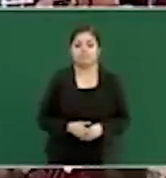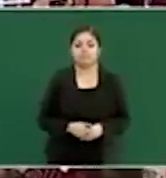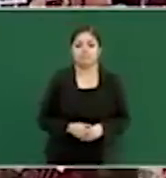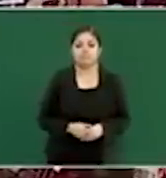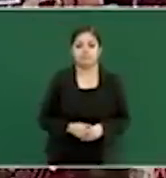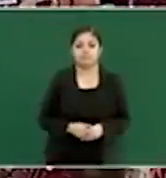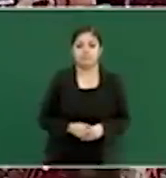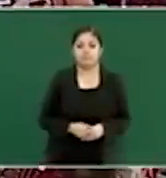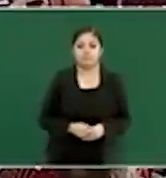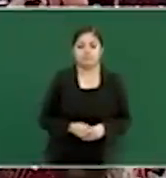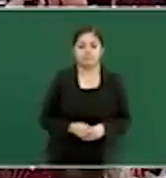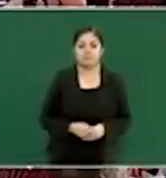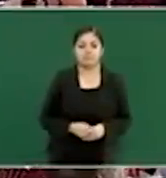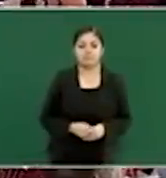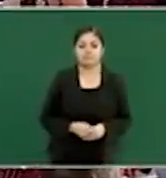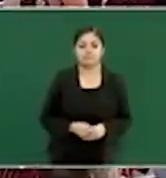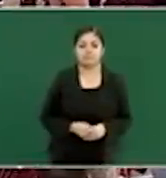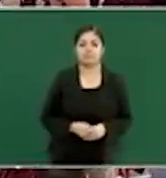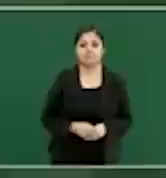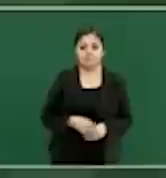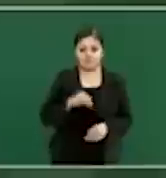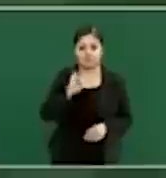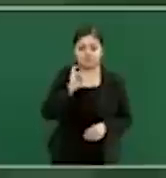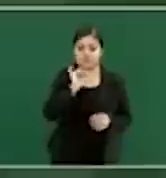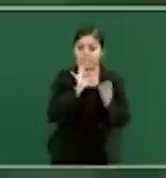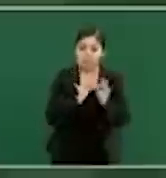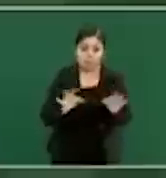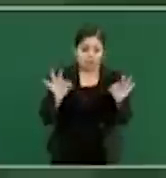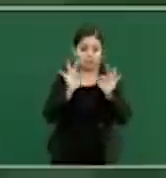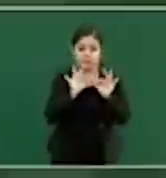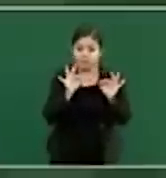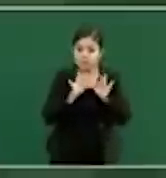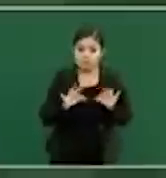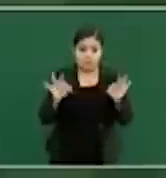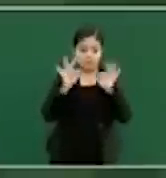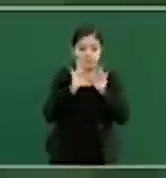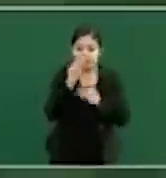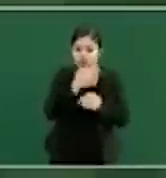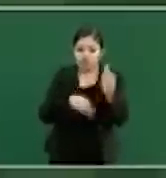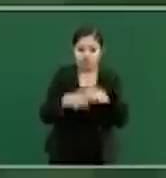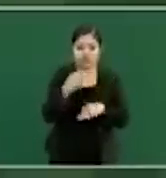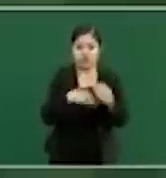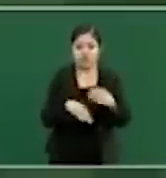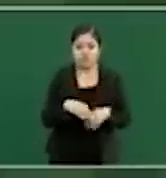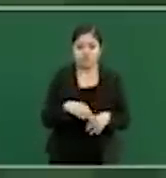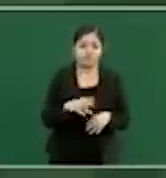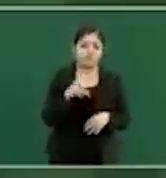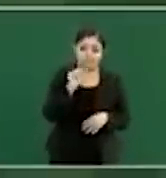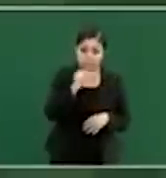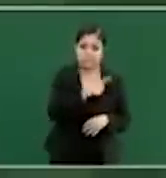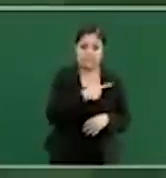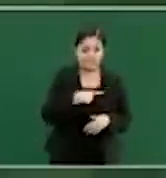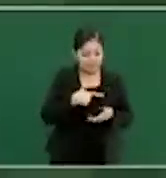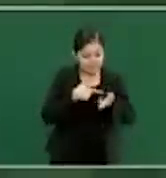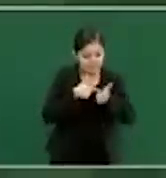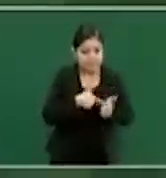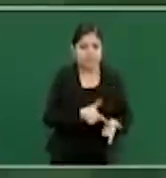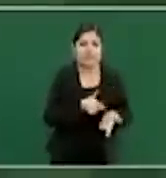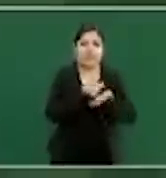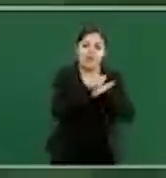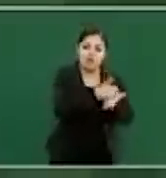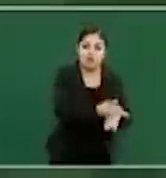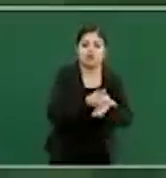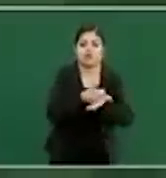de inglés no es importante para mí. Sí, importantísimo, todo. No, hay que ayudar, hay que